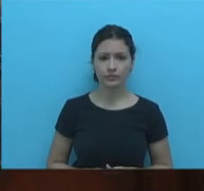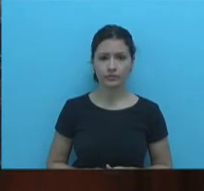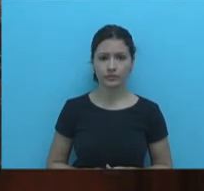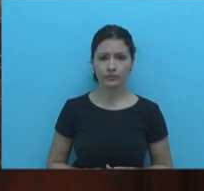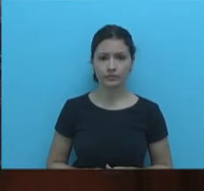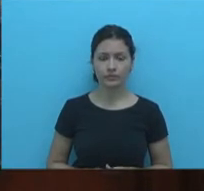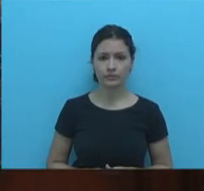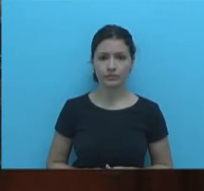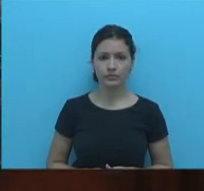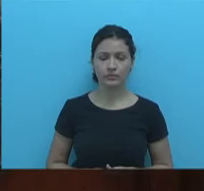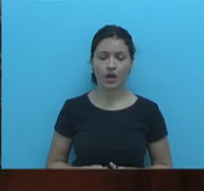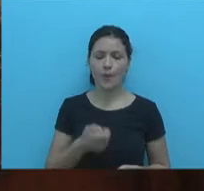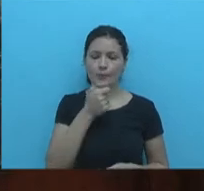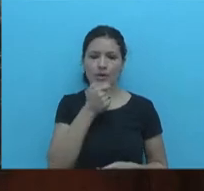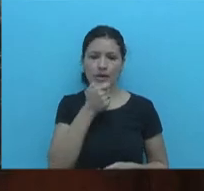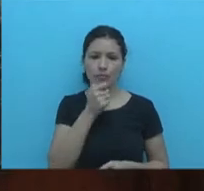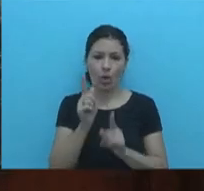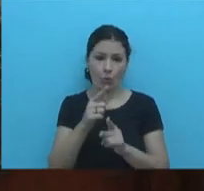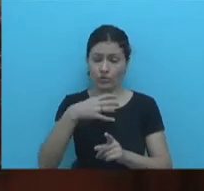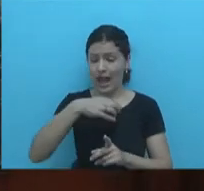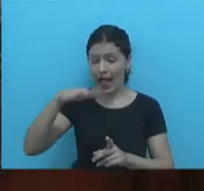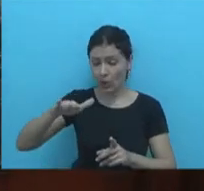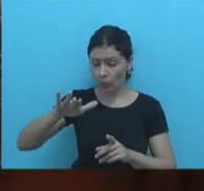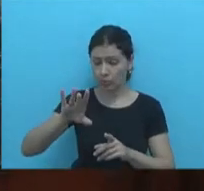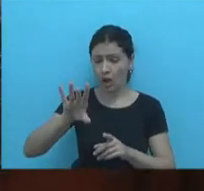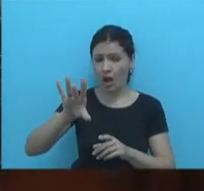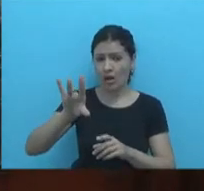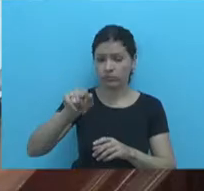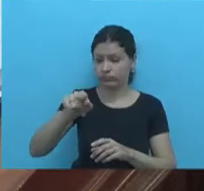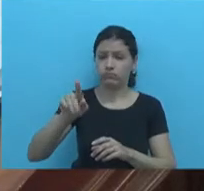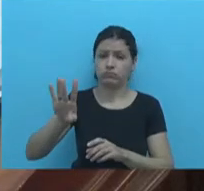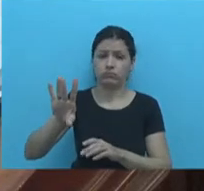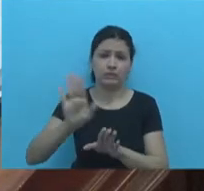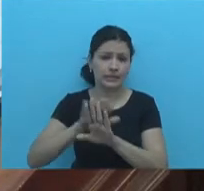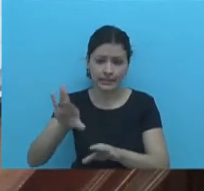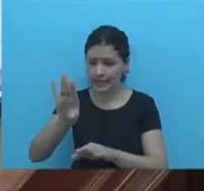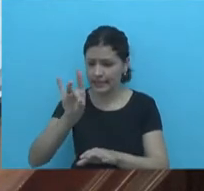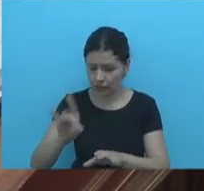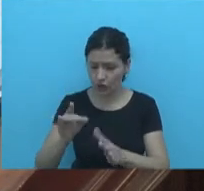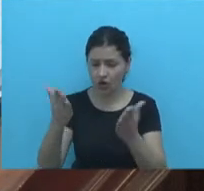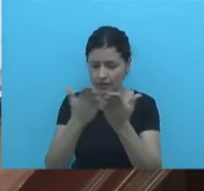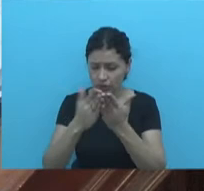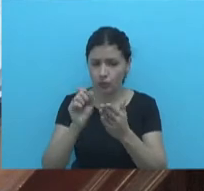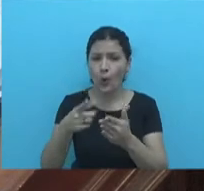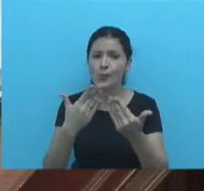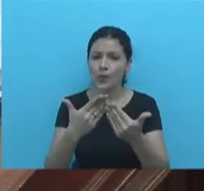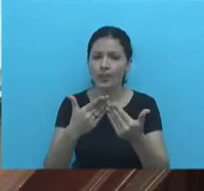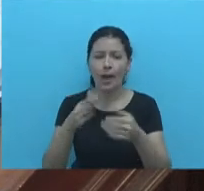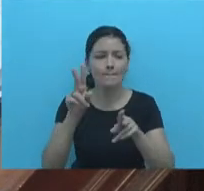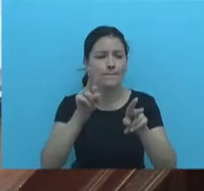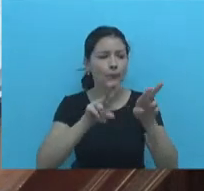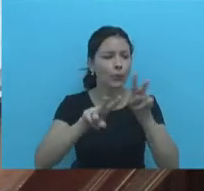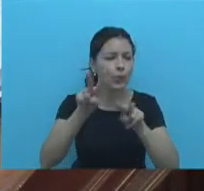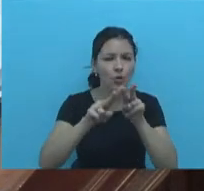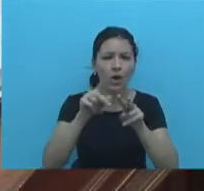Además, el chico que ya tenga elegida su carrera, dentro de las herramientas que tiene el proyecto, puede acceder a un tutor que lo prepare, porque